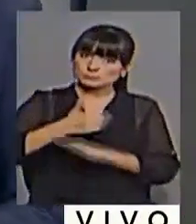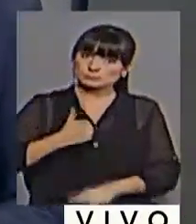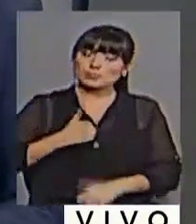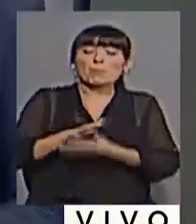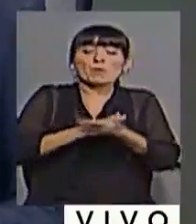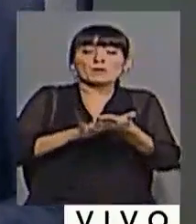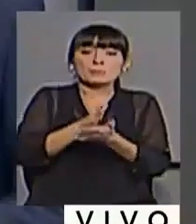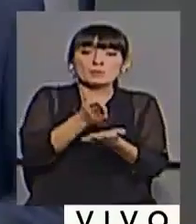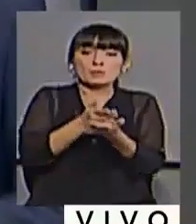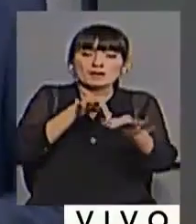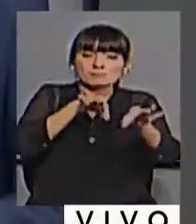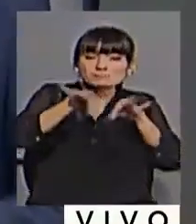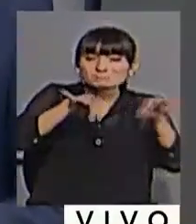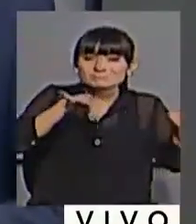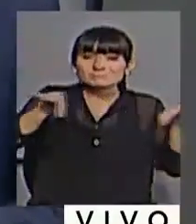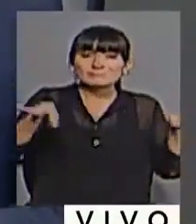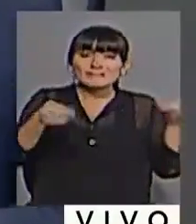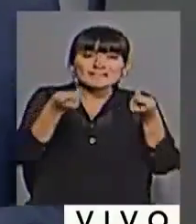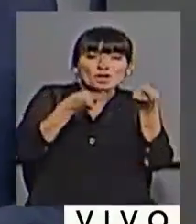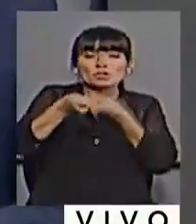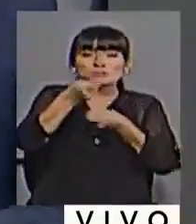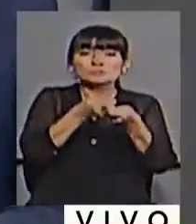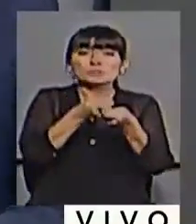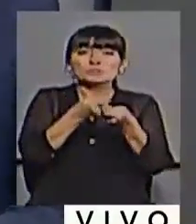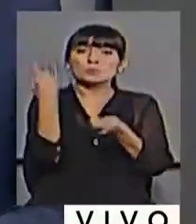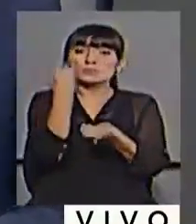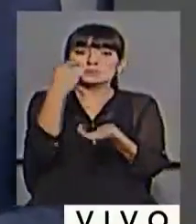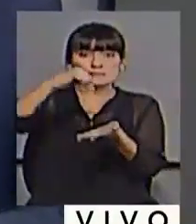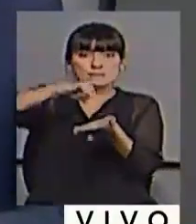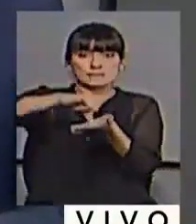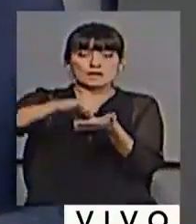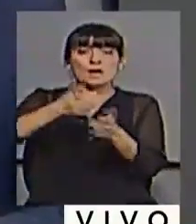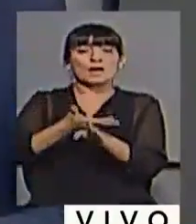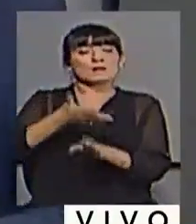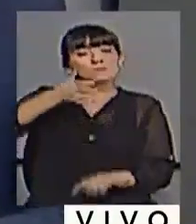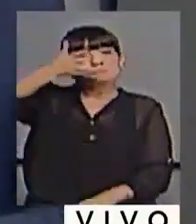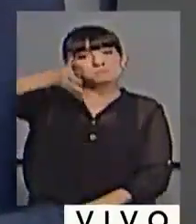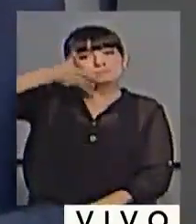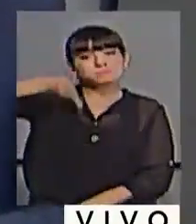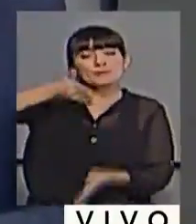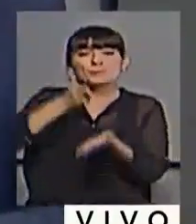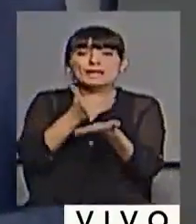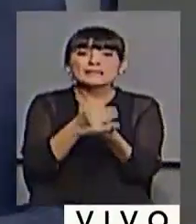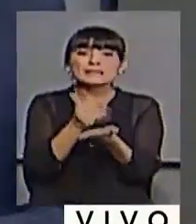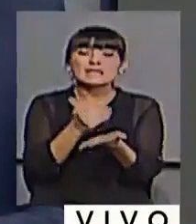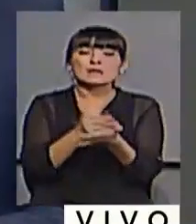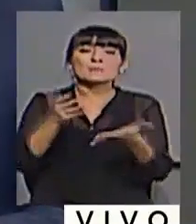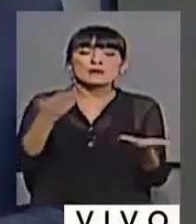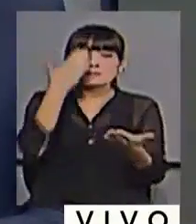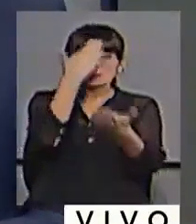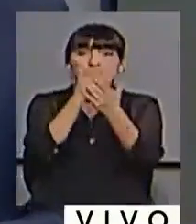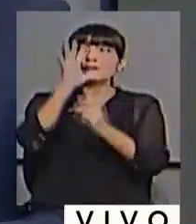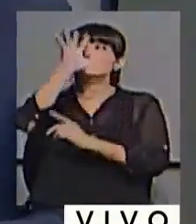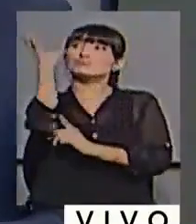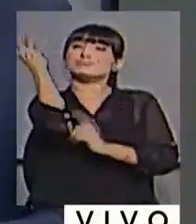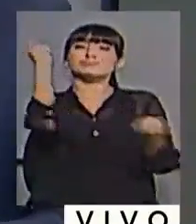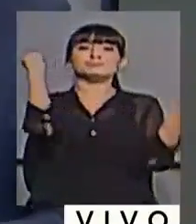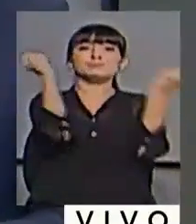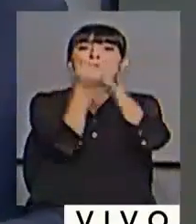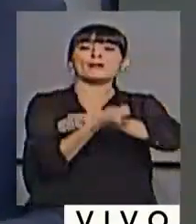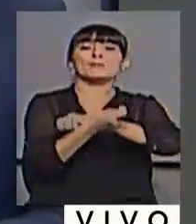Escuela de Ingeniería de Agronegocios de la Universidad Central llevará a cabo la charla Estrategia para enfrentar el cambio climático en el